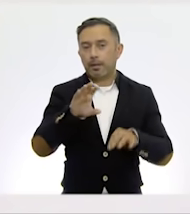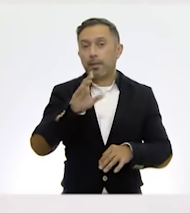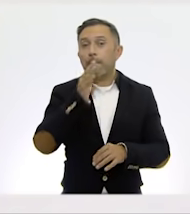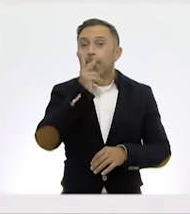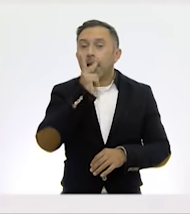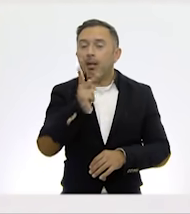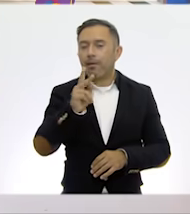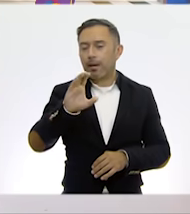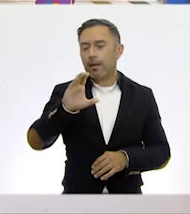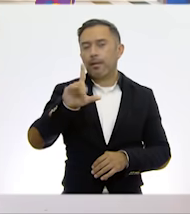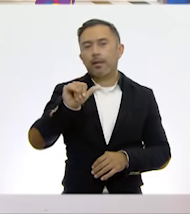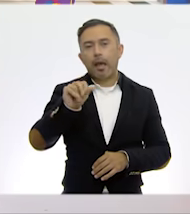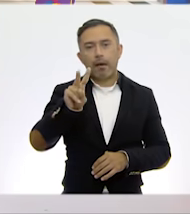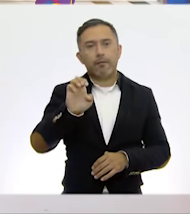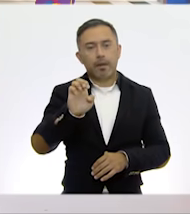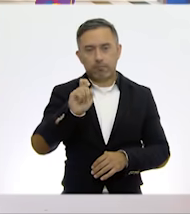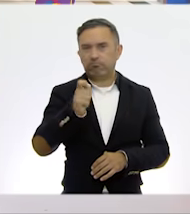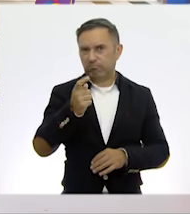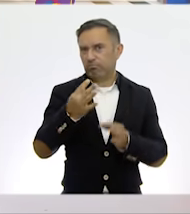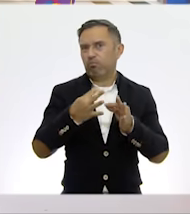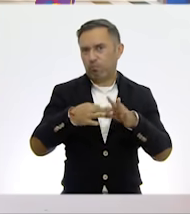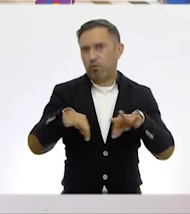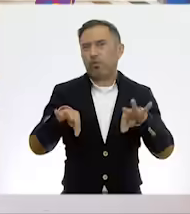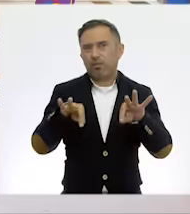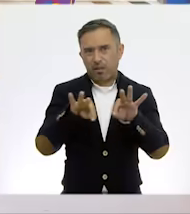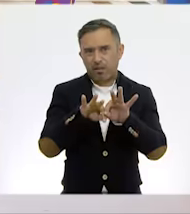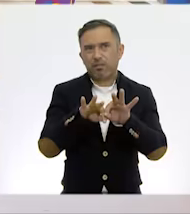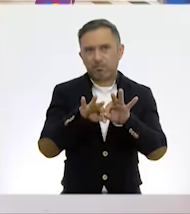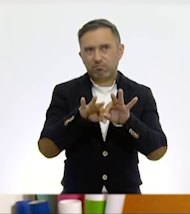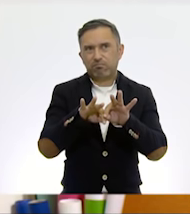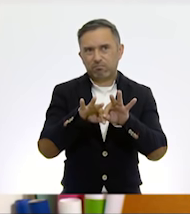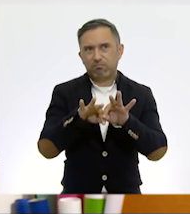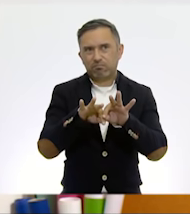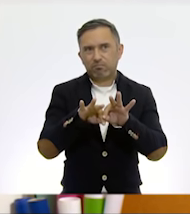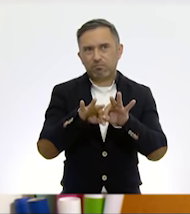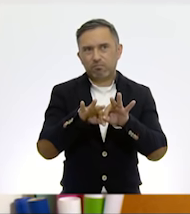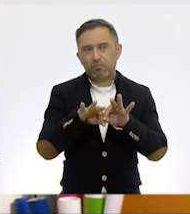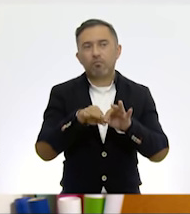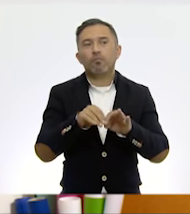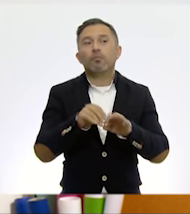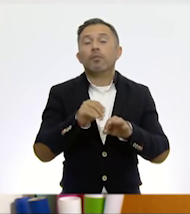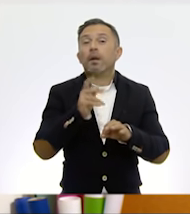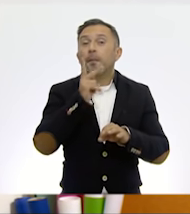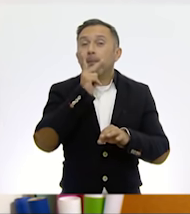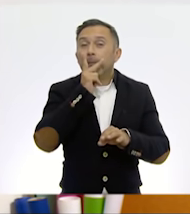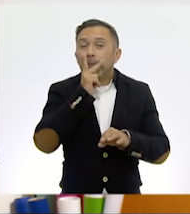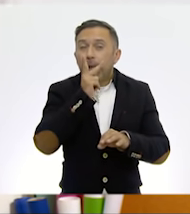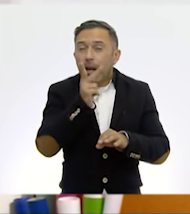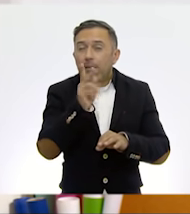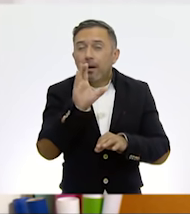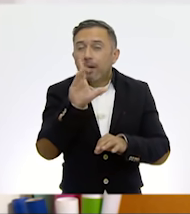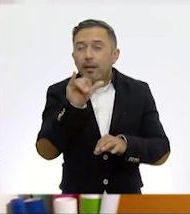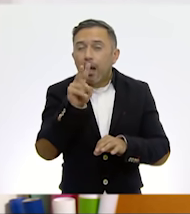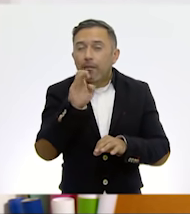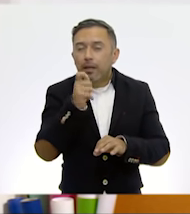hace un momento. Información breve y tus palabras clave sería importante, que sería, las palabras clave es lo más importante que tenemos.